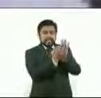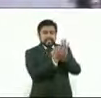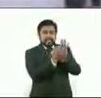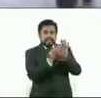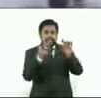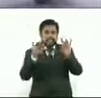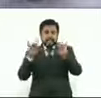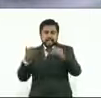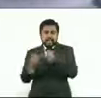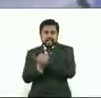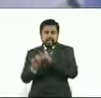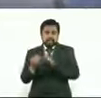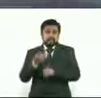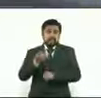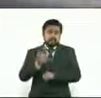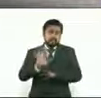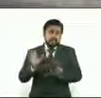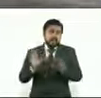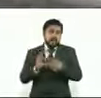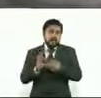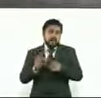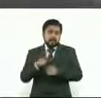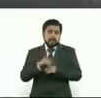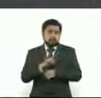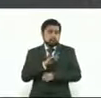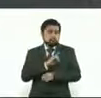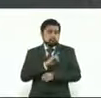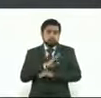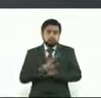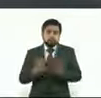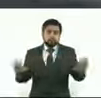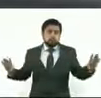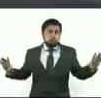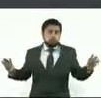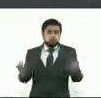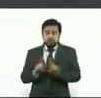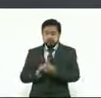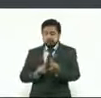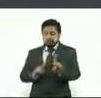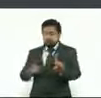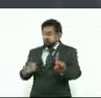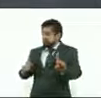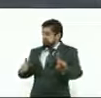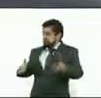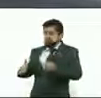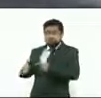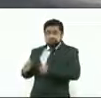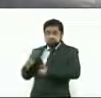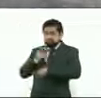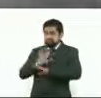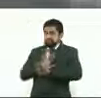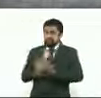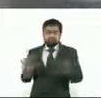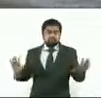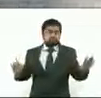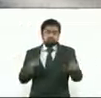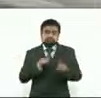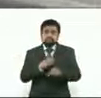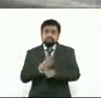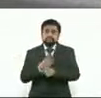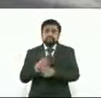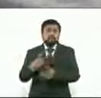Sí, y en solitario, como lo han relatado a la perfección, nadie pareciera que le va a quitar el primer puesto a esa competidora. Y